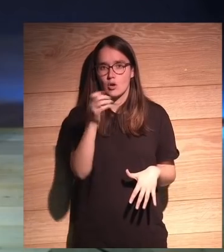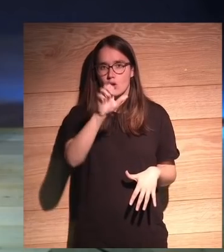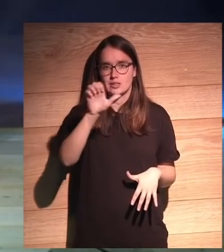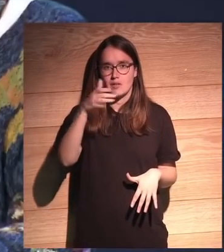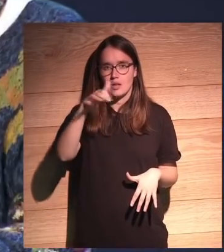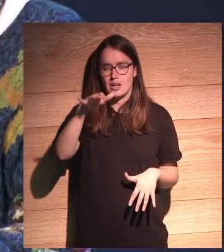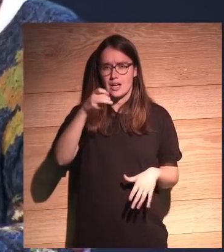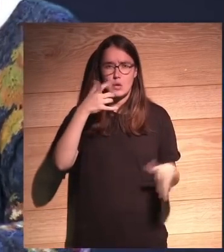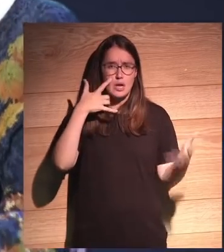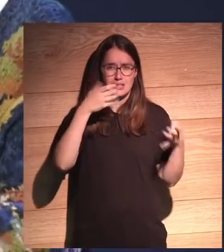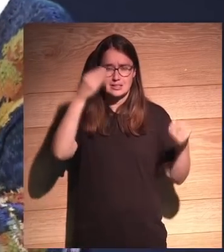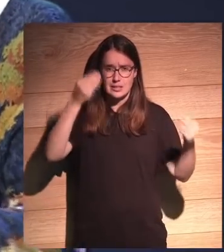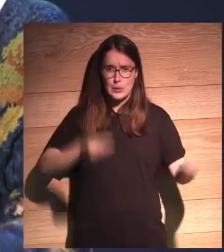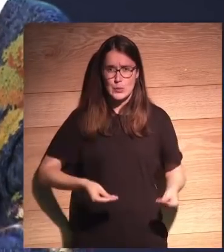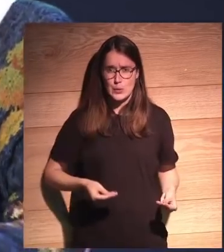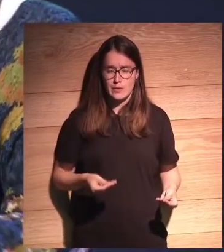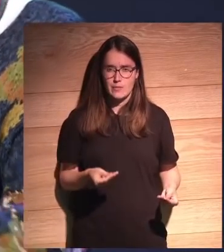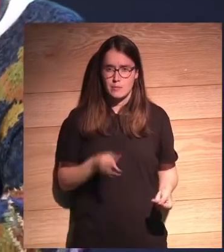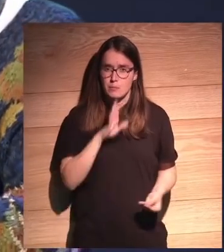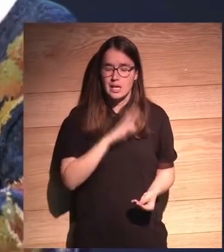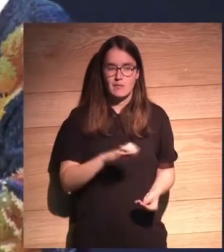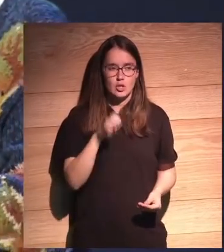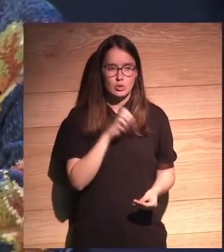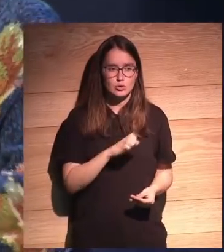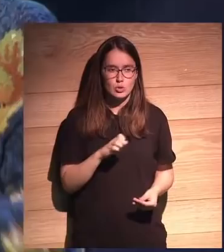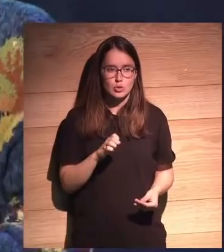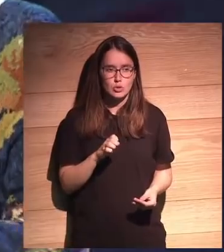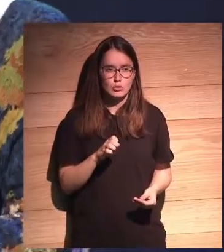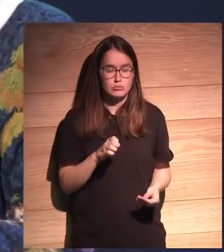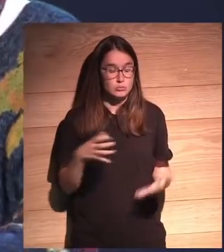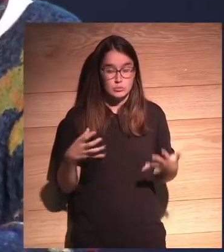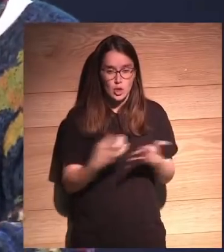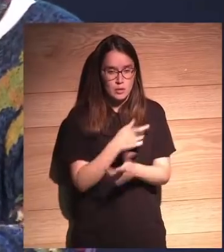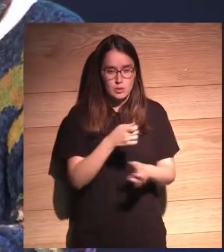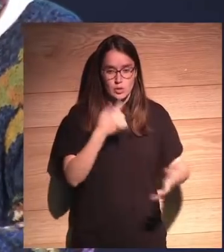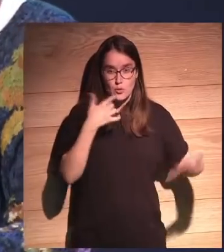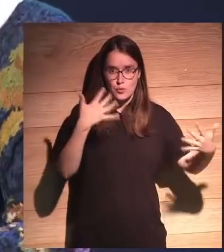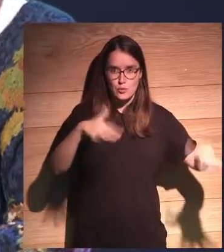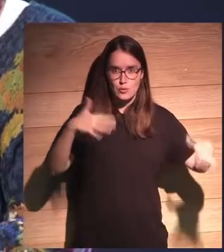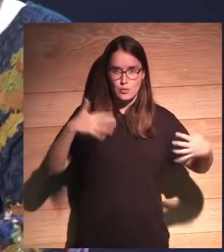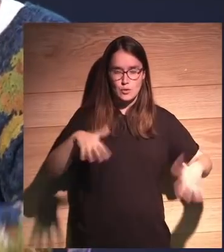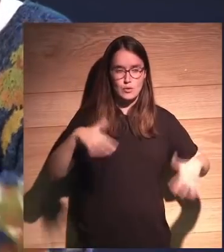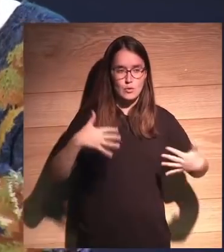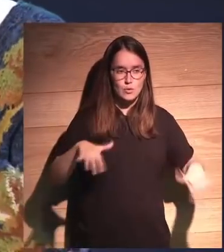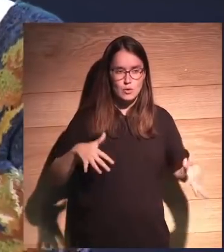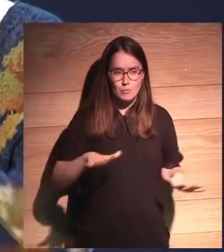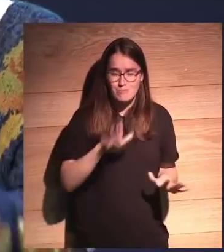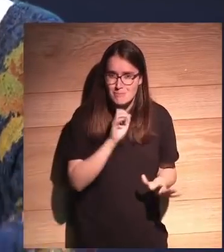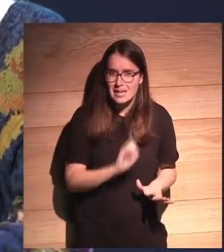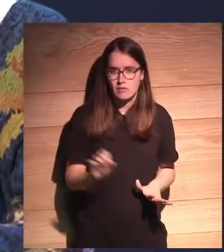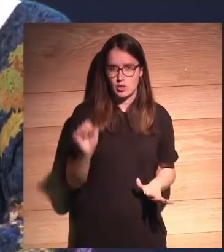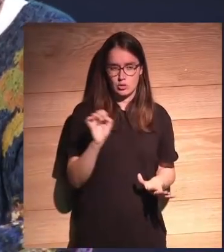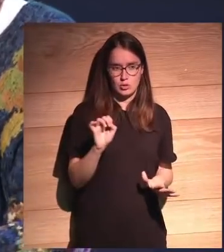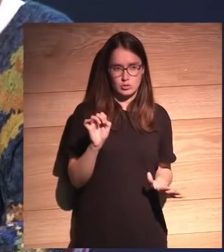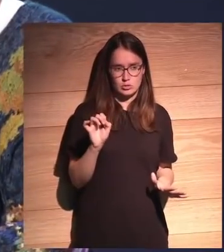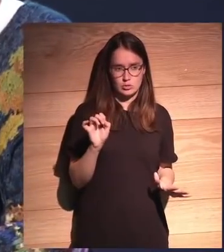un grandísimo artista, un tío fantástico, admirado por todo el mundo. Yo no me voy a meter con José Renau en absoluto porque